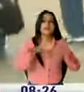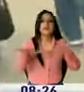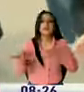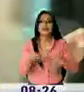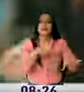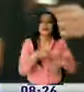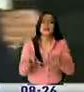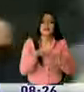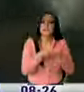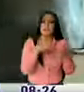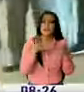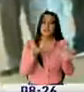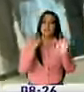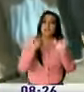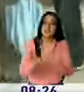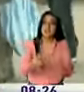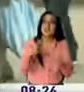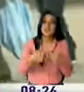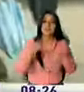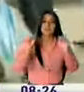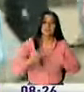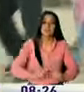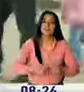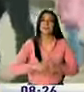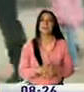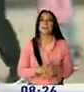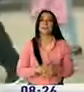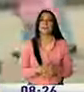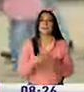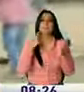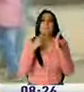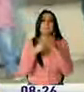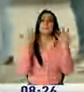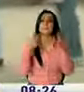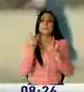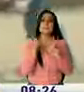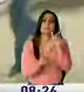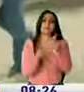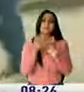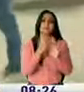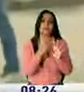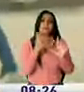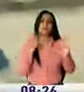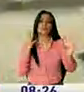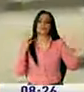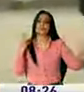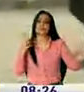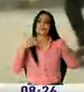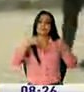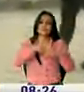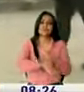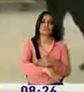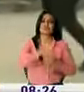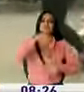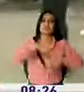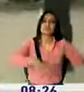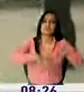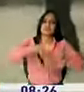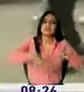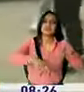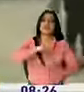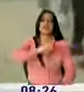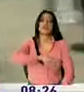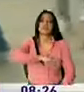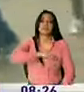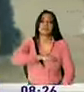ha quedado aquí. Mira, por ejemplo, ya hay varias personas que ingresan a los balnearios municipales y es que hoy están